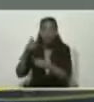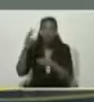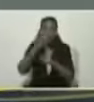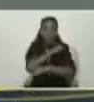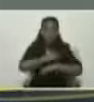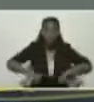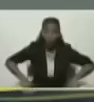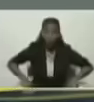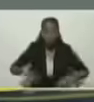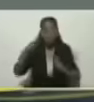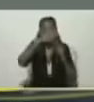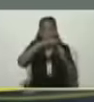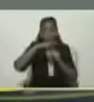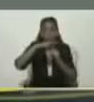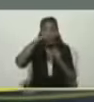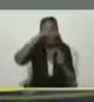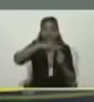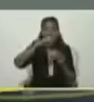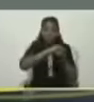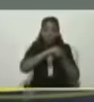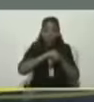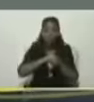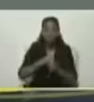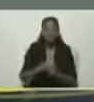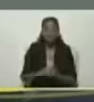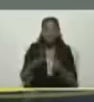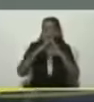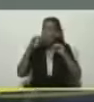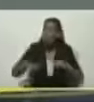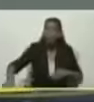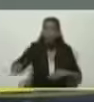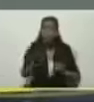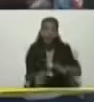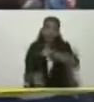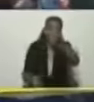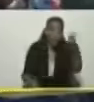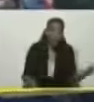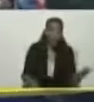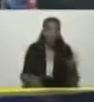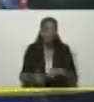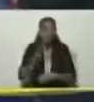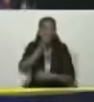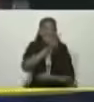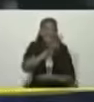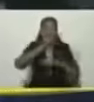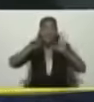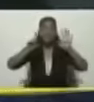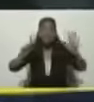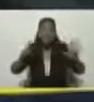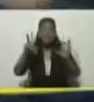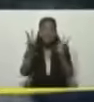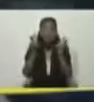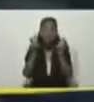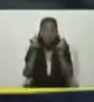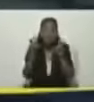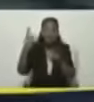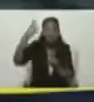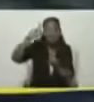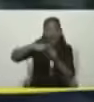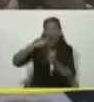Portuguesa, Trujillo y Táchira. Todo el país. 26 nuevas más